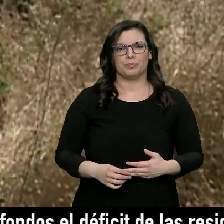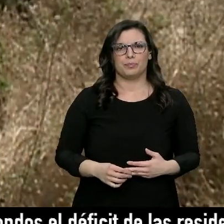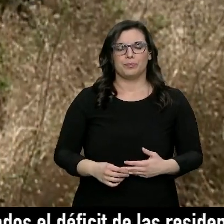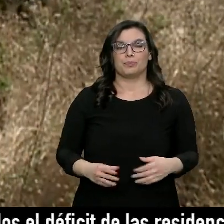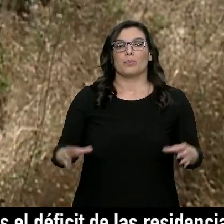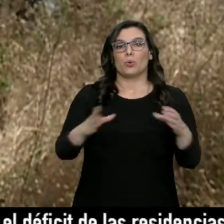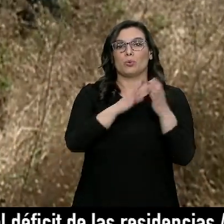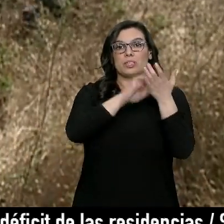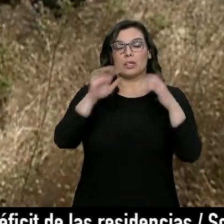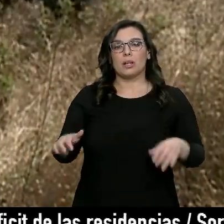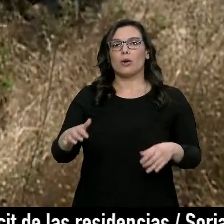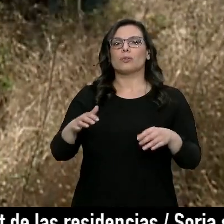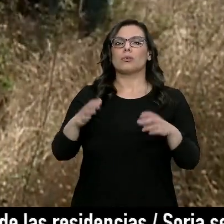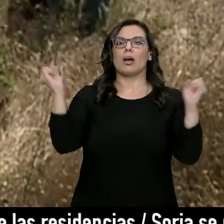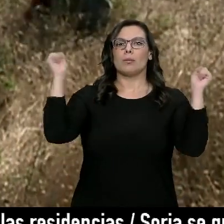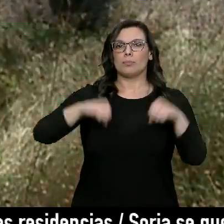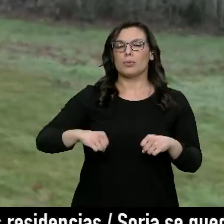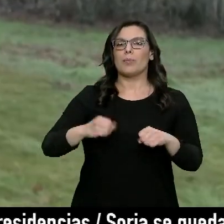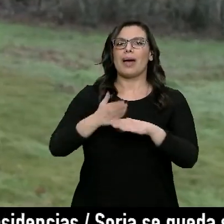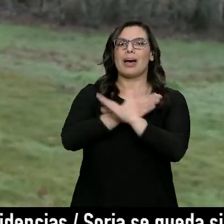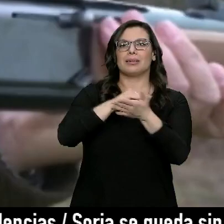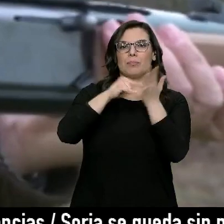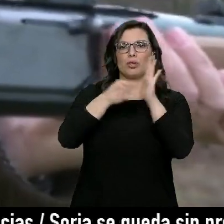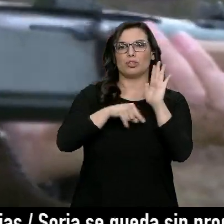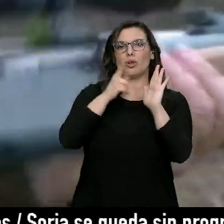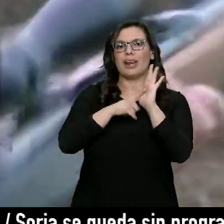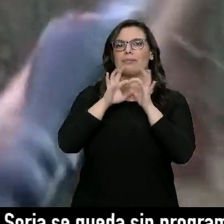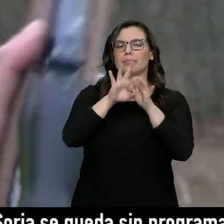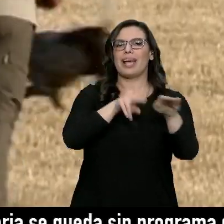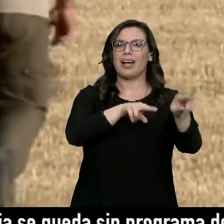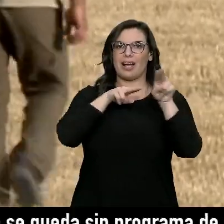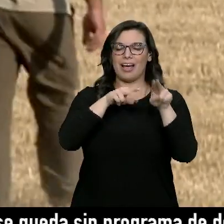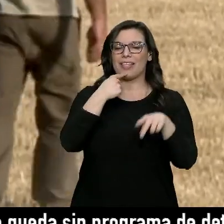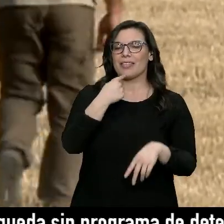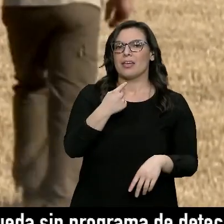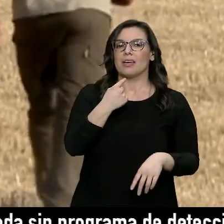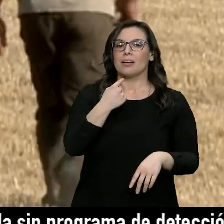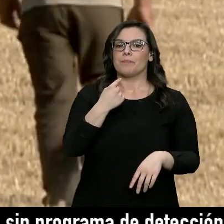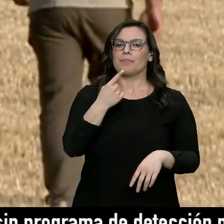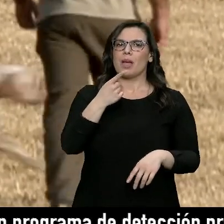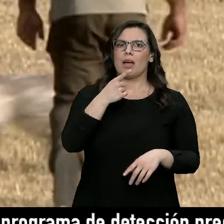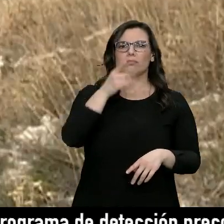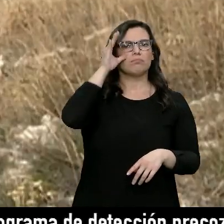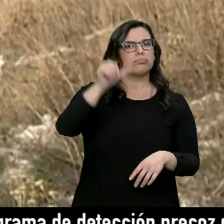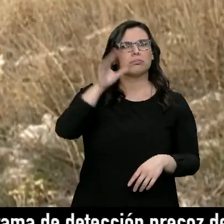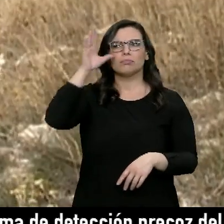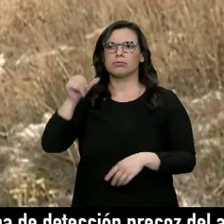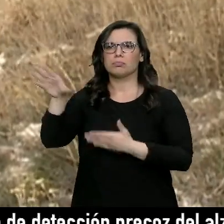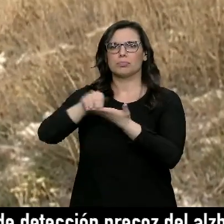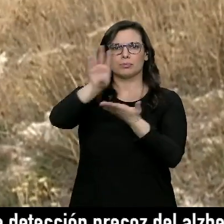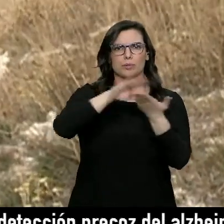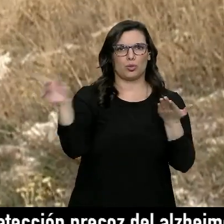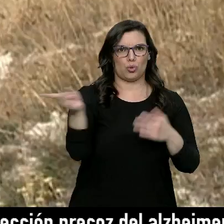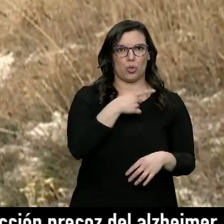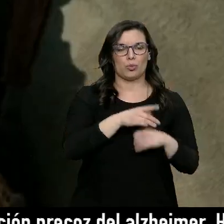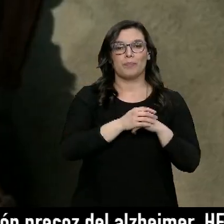La Junta de Castilla y León ha aprobado un nuevo anteproyecto de ley de caza en el que asegura haber contado con todos. El nuevo